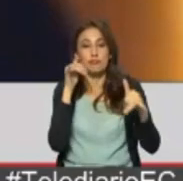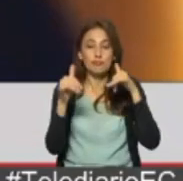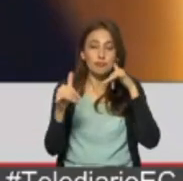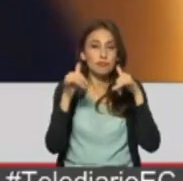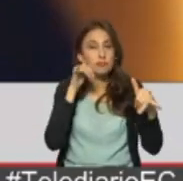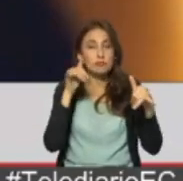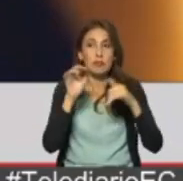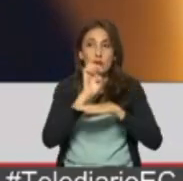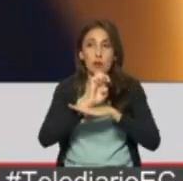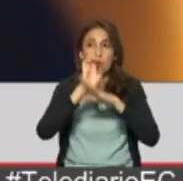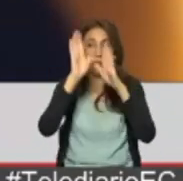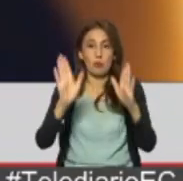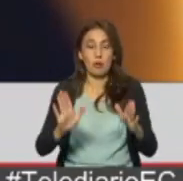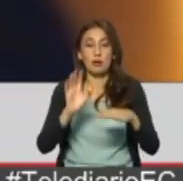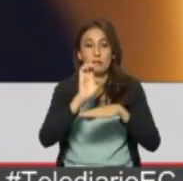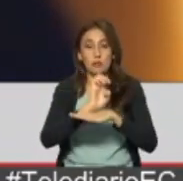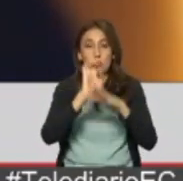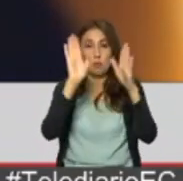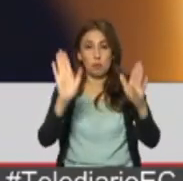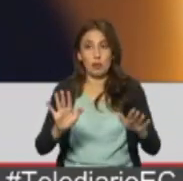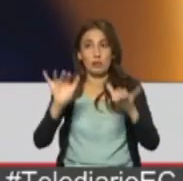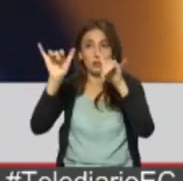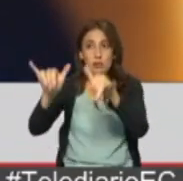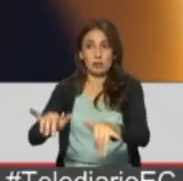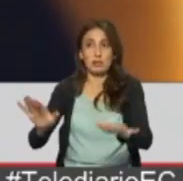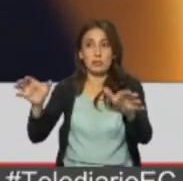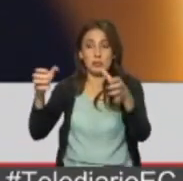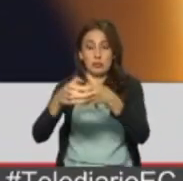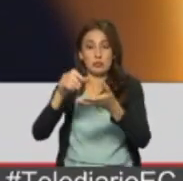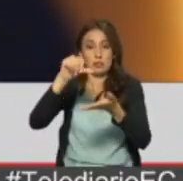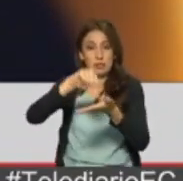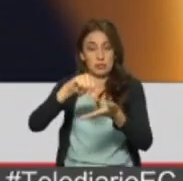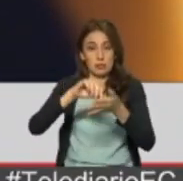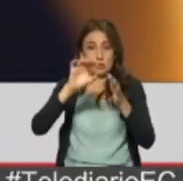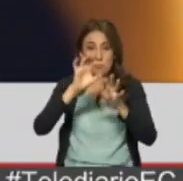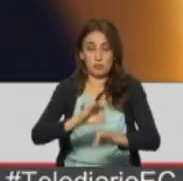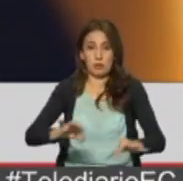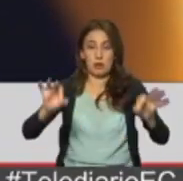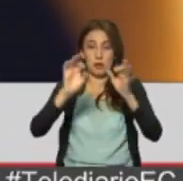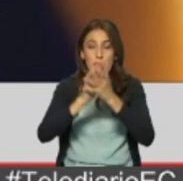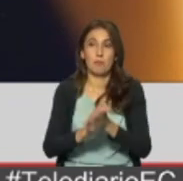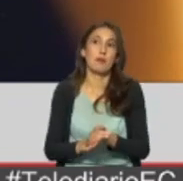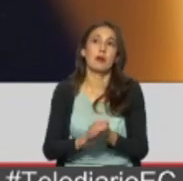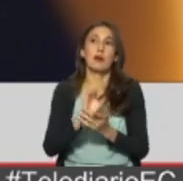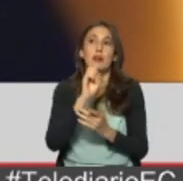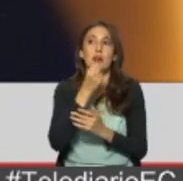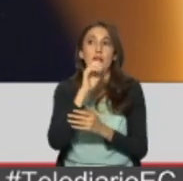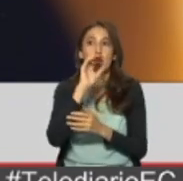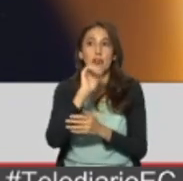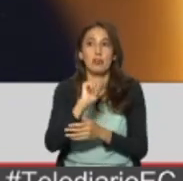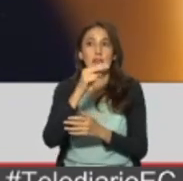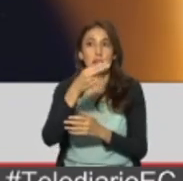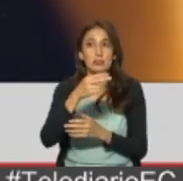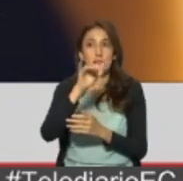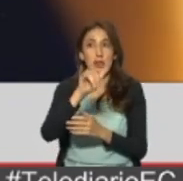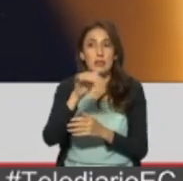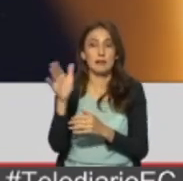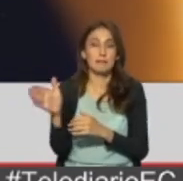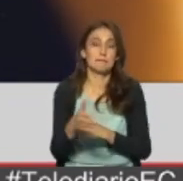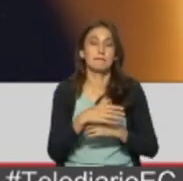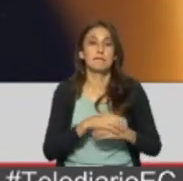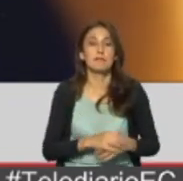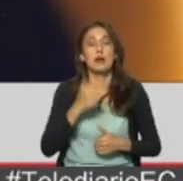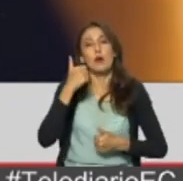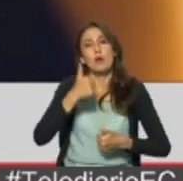tenemos ecuatorianos que están focalizados en ciudades importantes como Beijing, como Shanghai, como Cantón. ¿Cuál